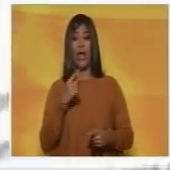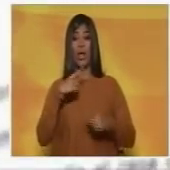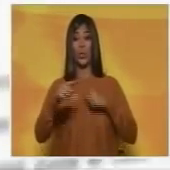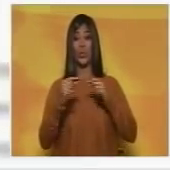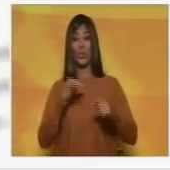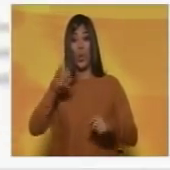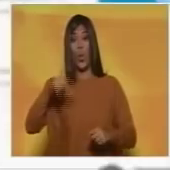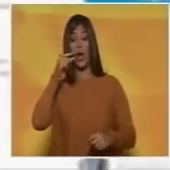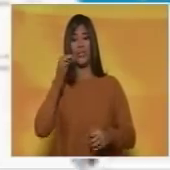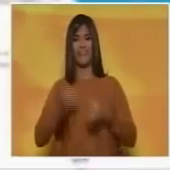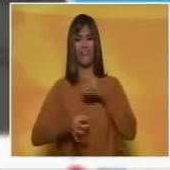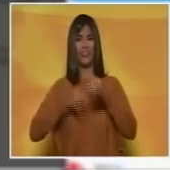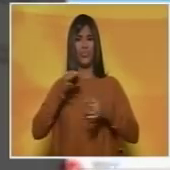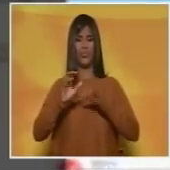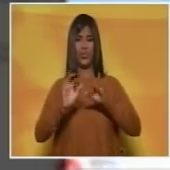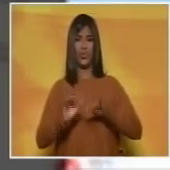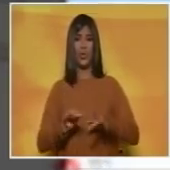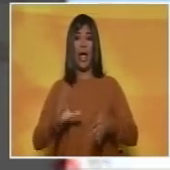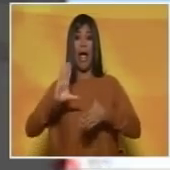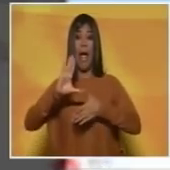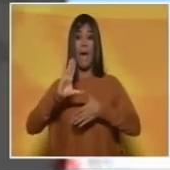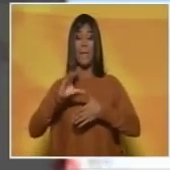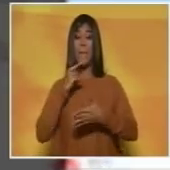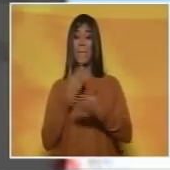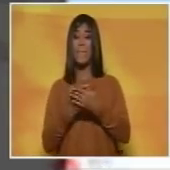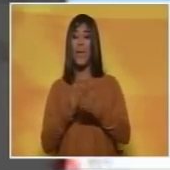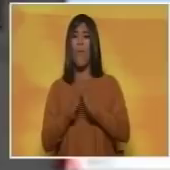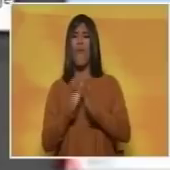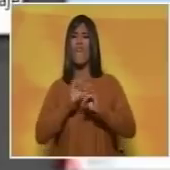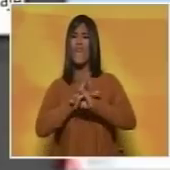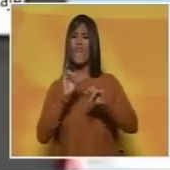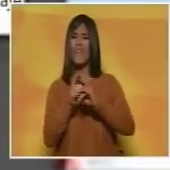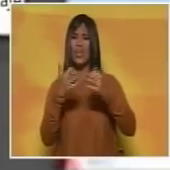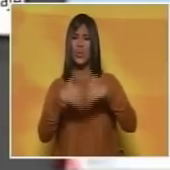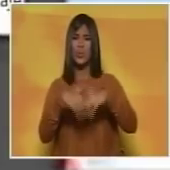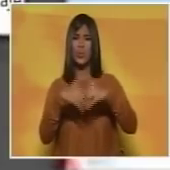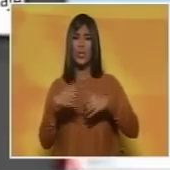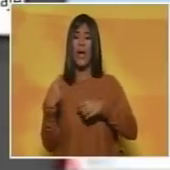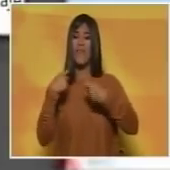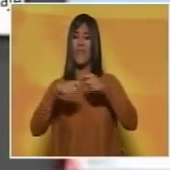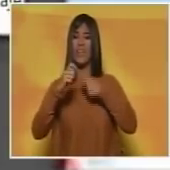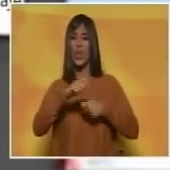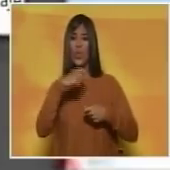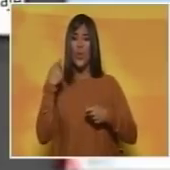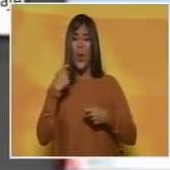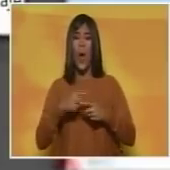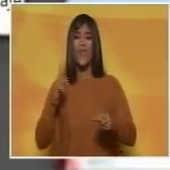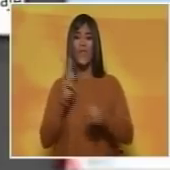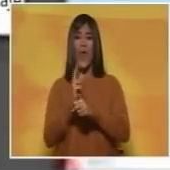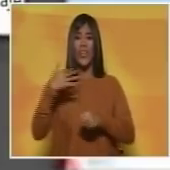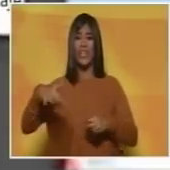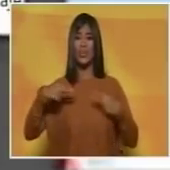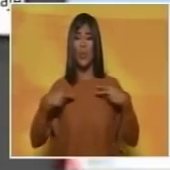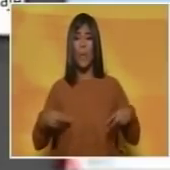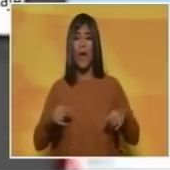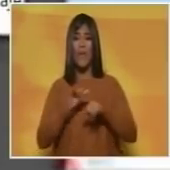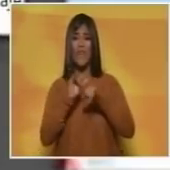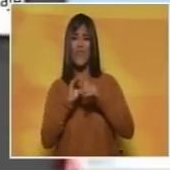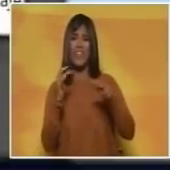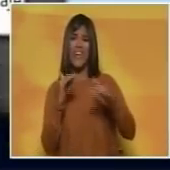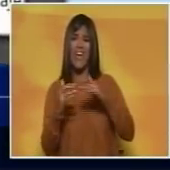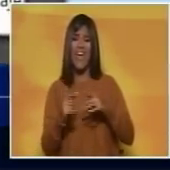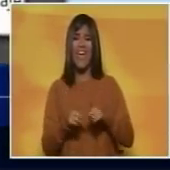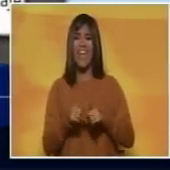Twitter, Arreaza expresó que América lo que pide es el cese de la producción y tráfico de drogas, violación de derechos humanos, cese de la guerra,